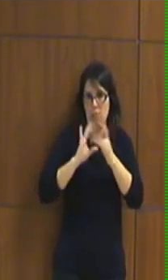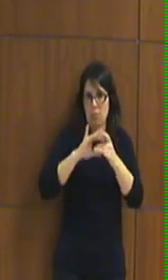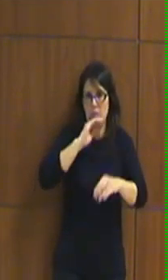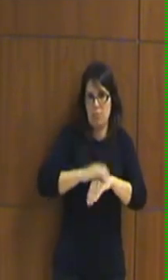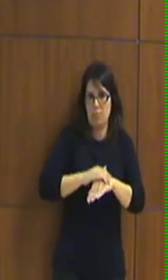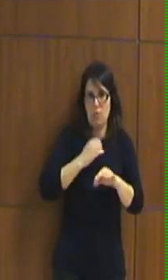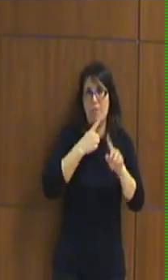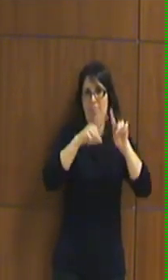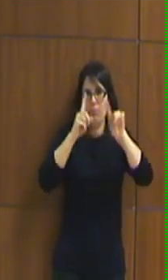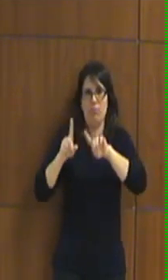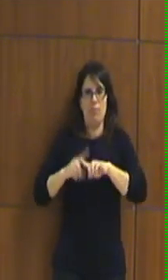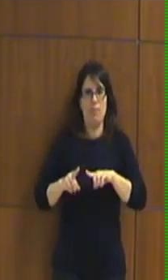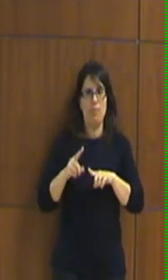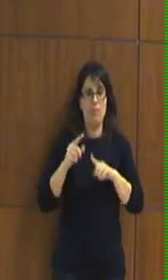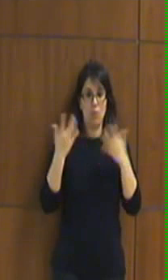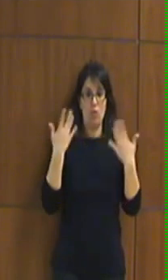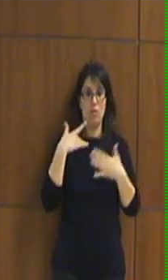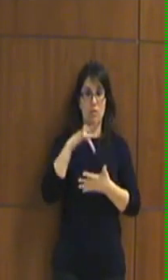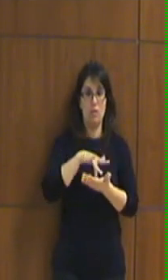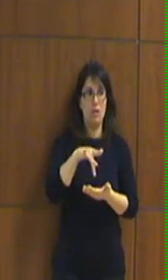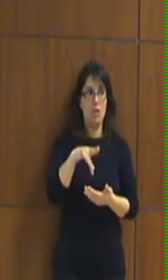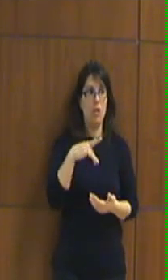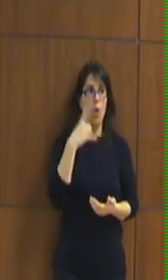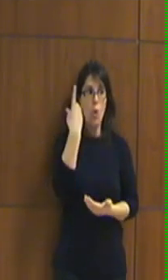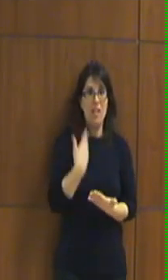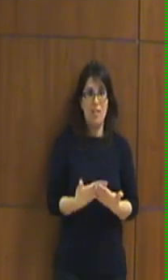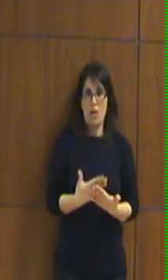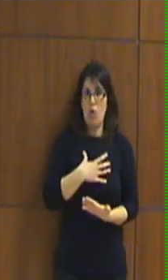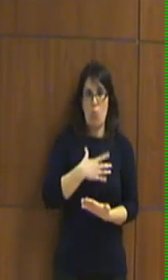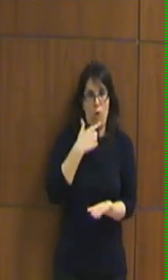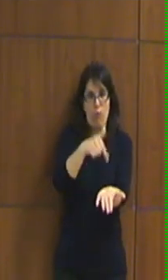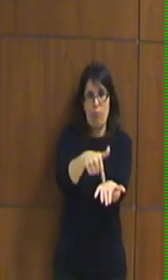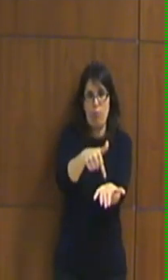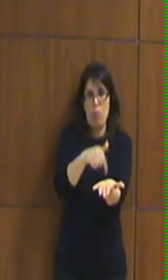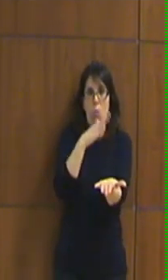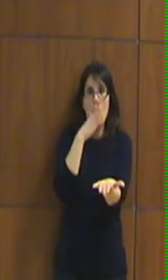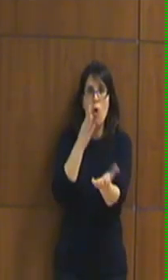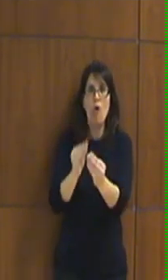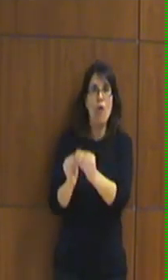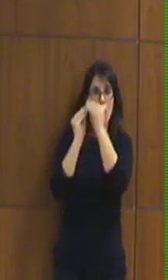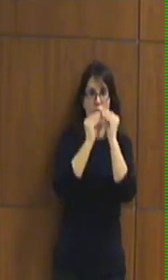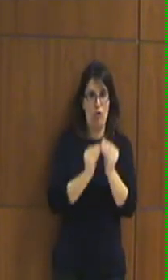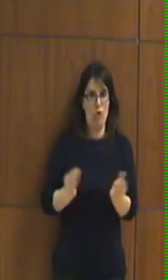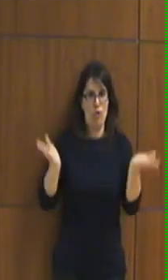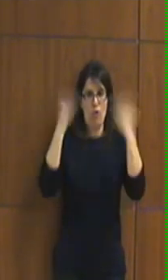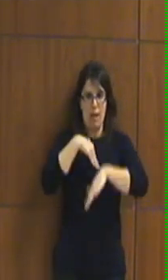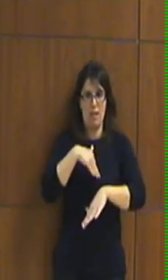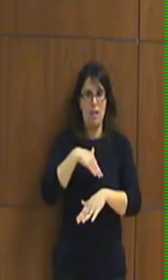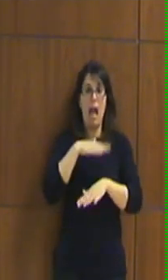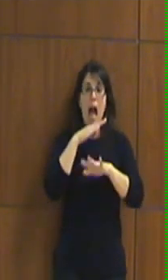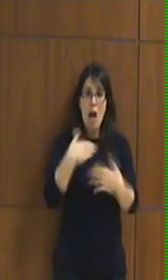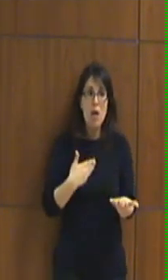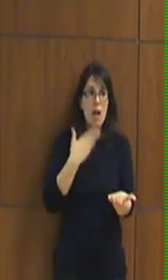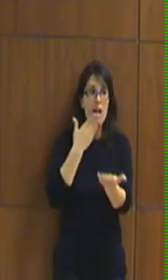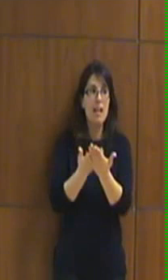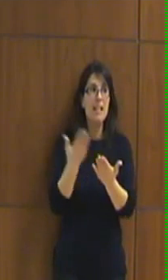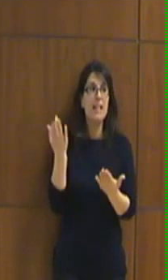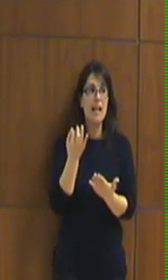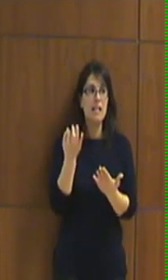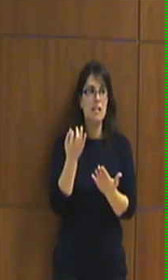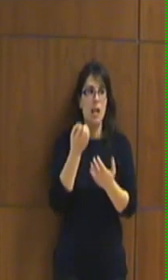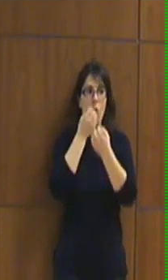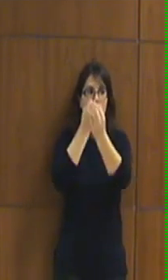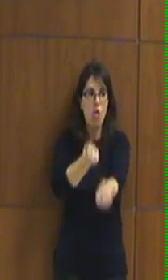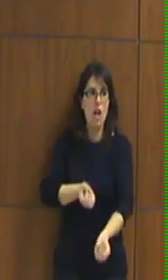ámbito, al no poder exigirse un certificado, porque no existe una normativa común, lo que se están pidiendo son